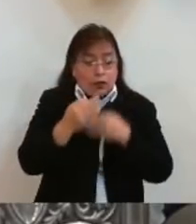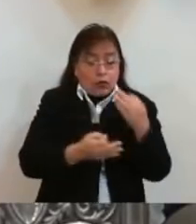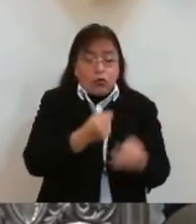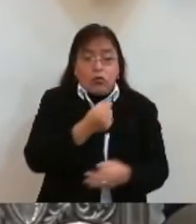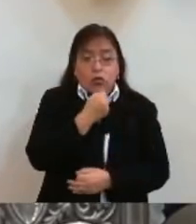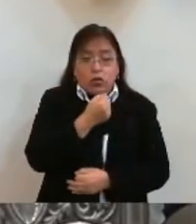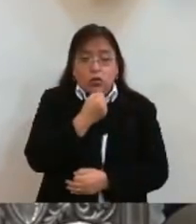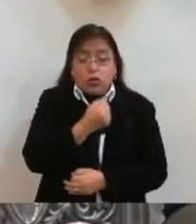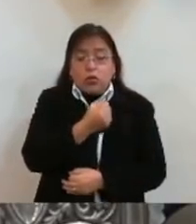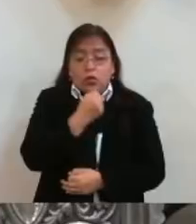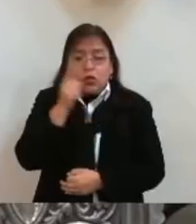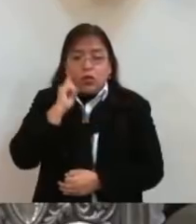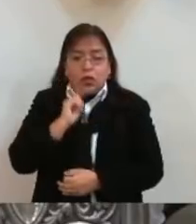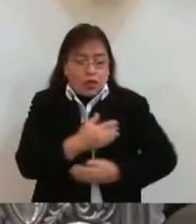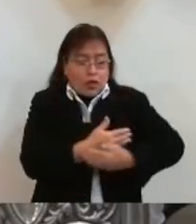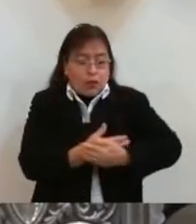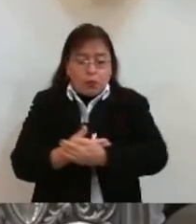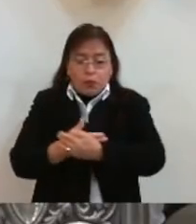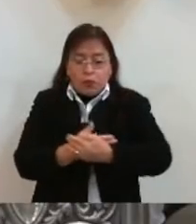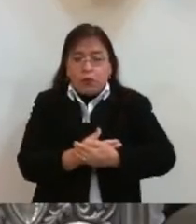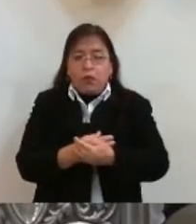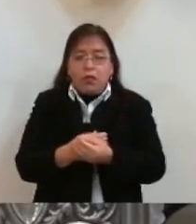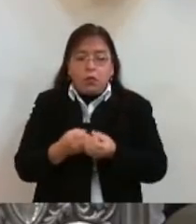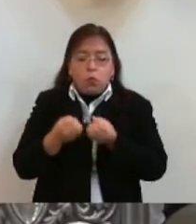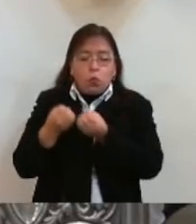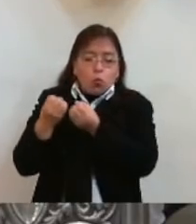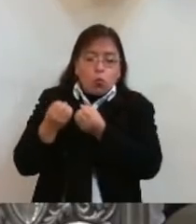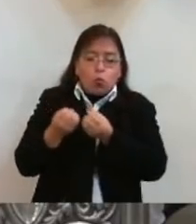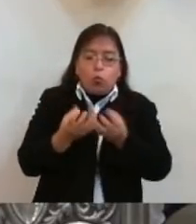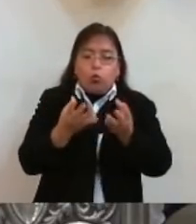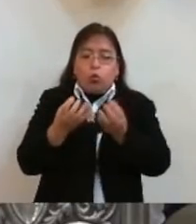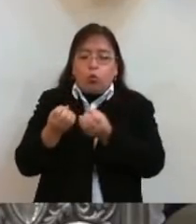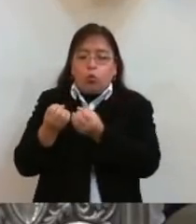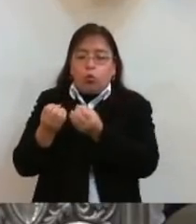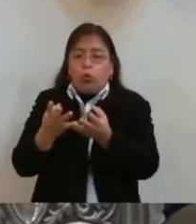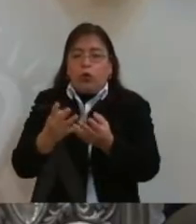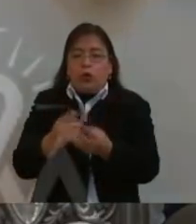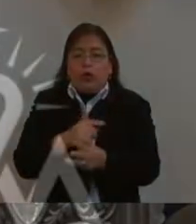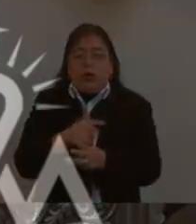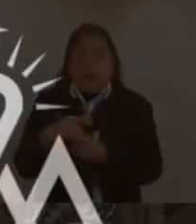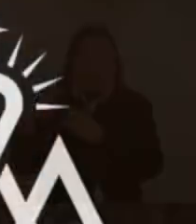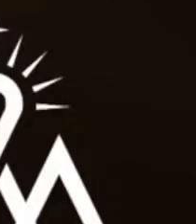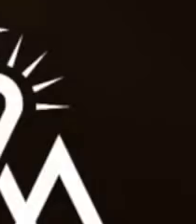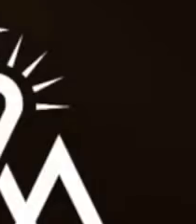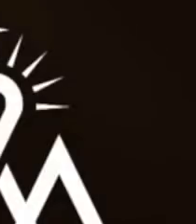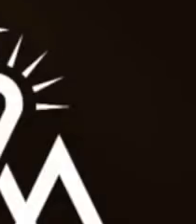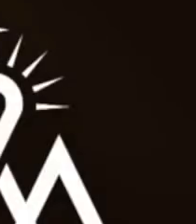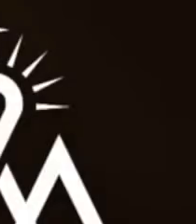niñas reciban regalos de los Reyes Magos.